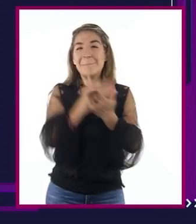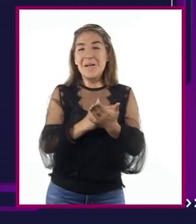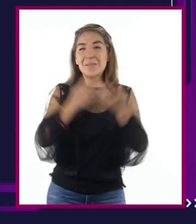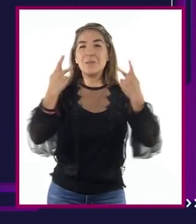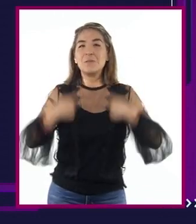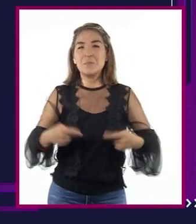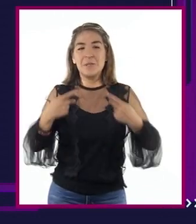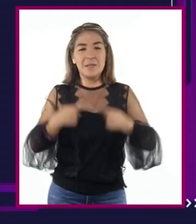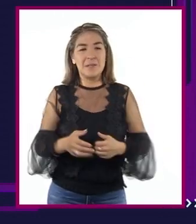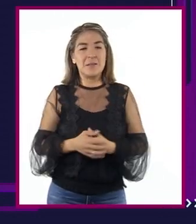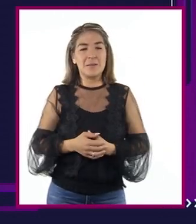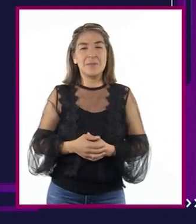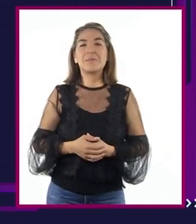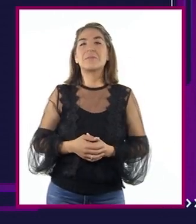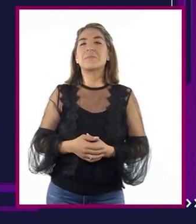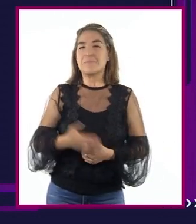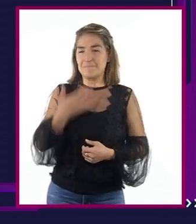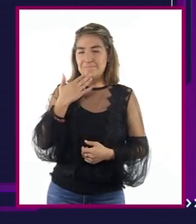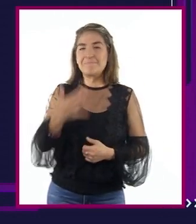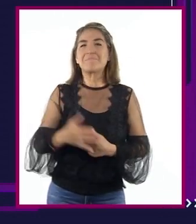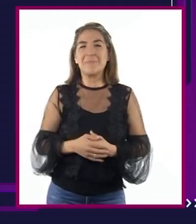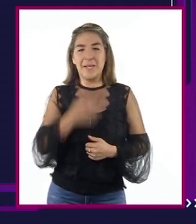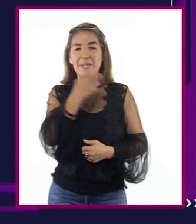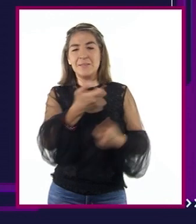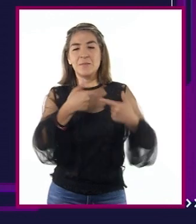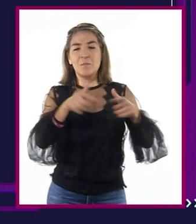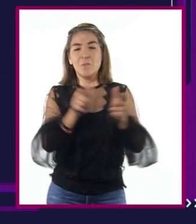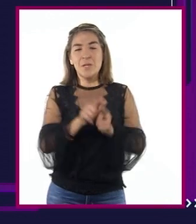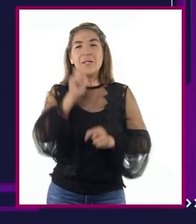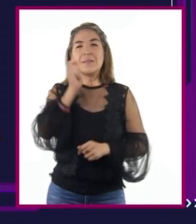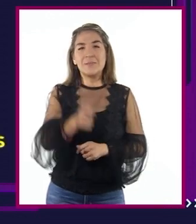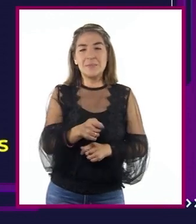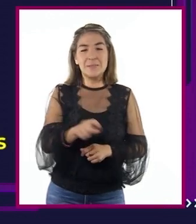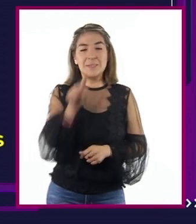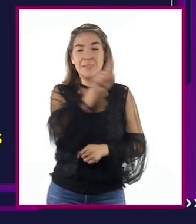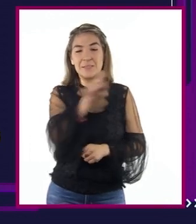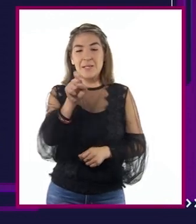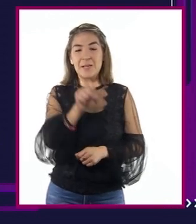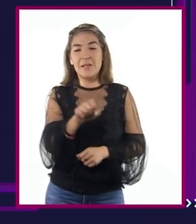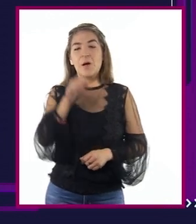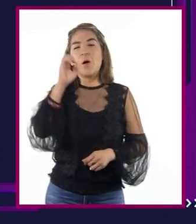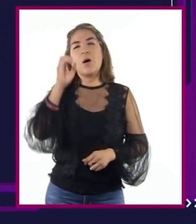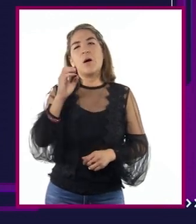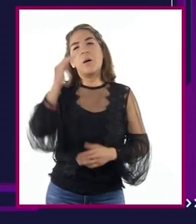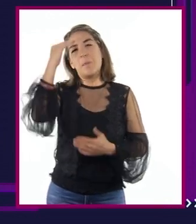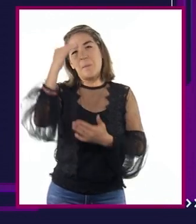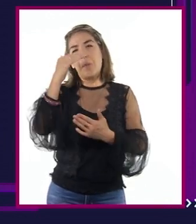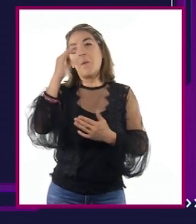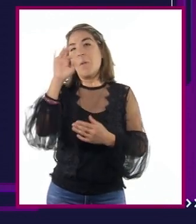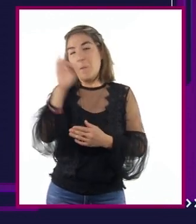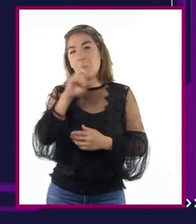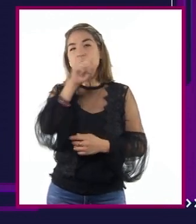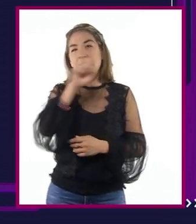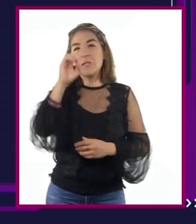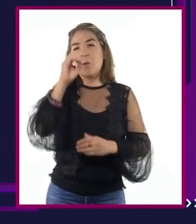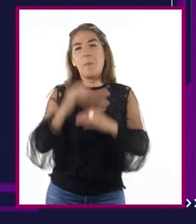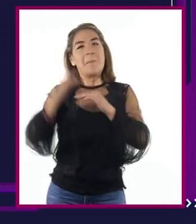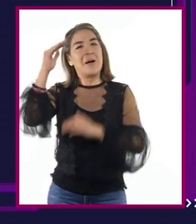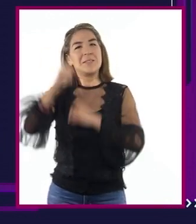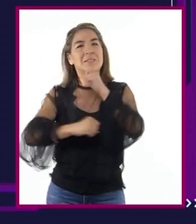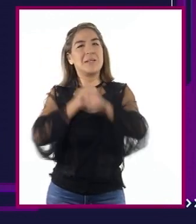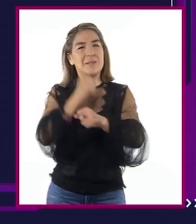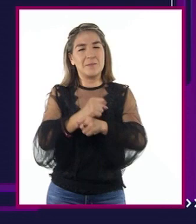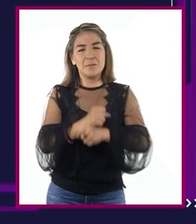habitantes? Exacto. Este grupo corresponde a 100 o más años.